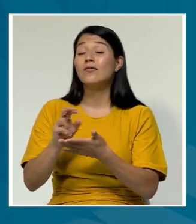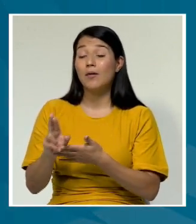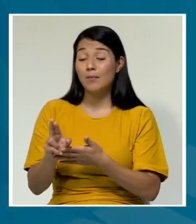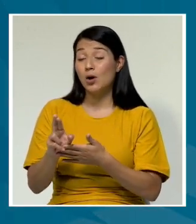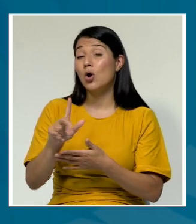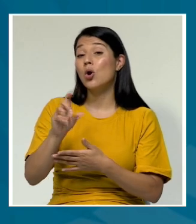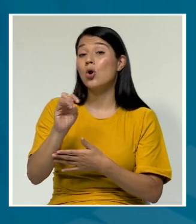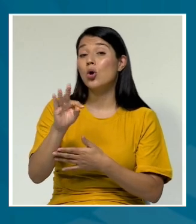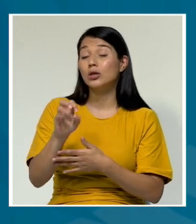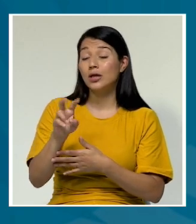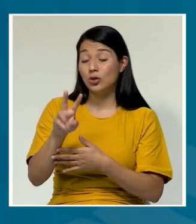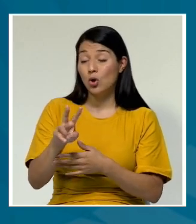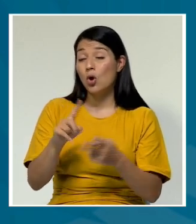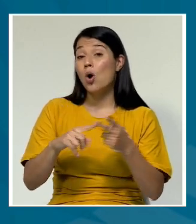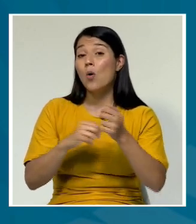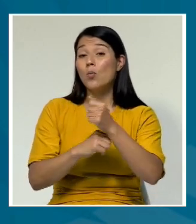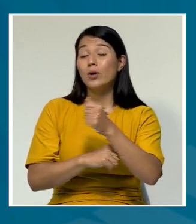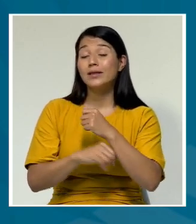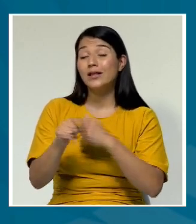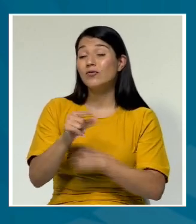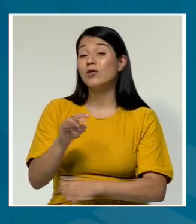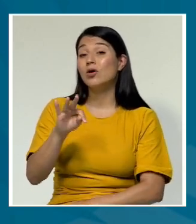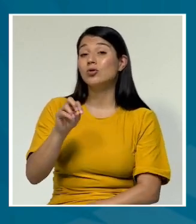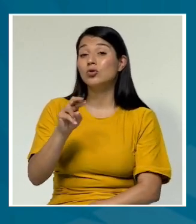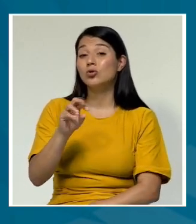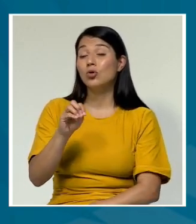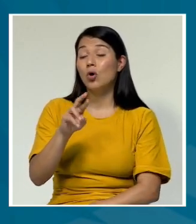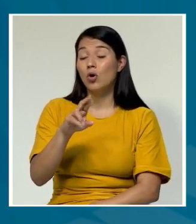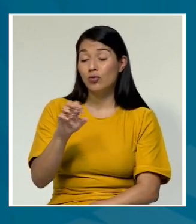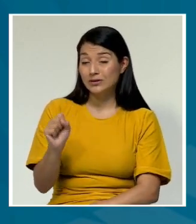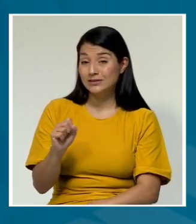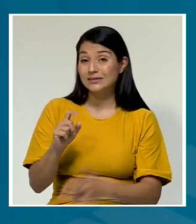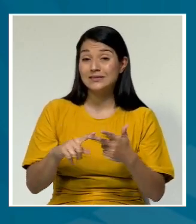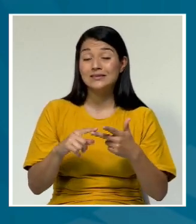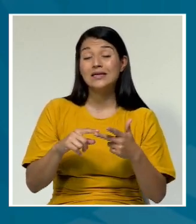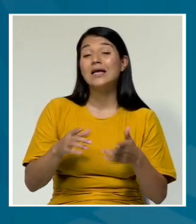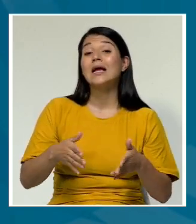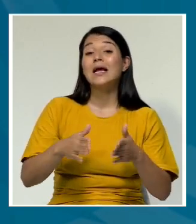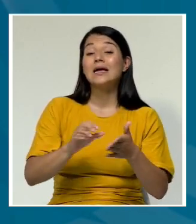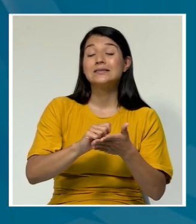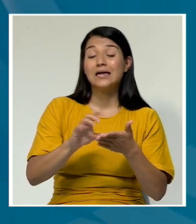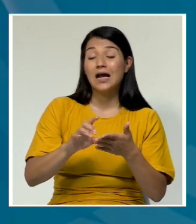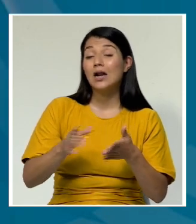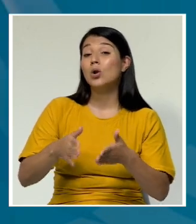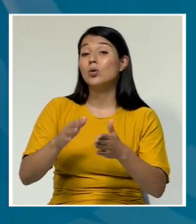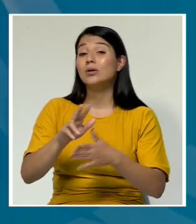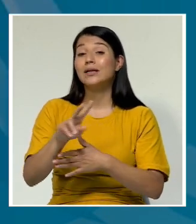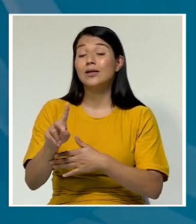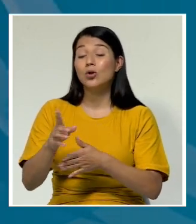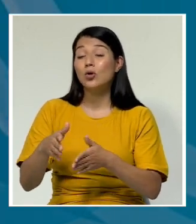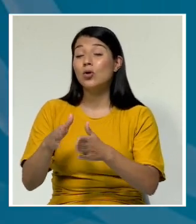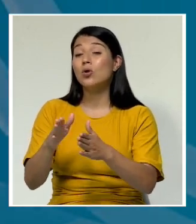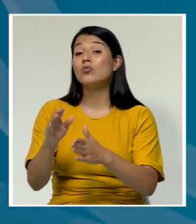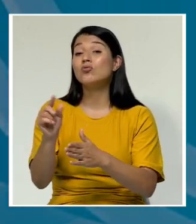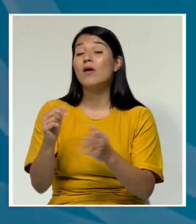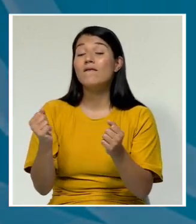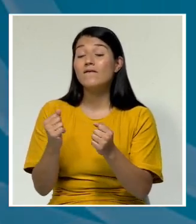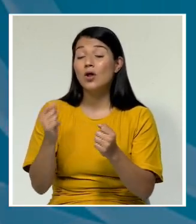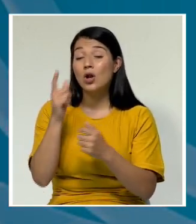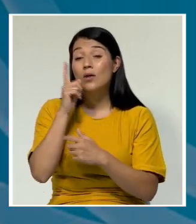es que muchos cantones, muchas municipalidades no tienen plan regulador y las que tienen a veces duran 5, 10, 15,